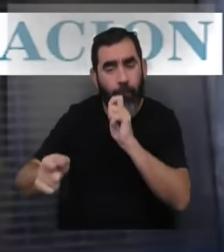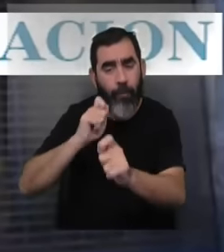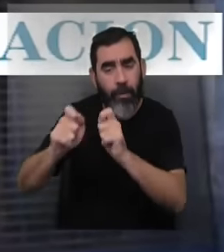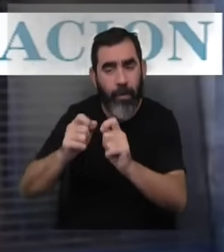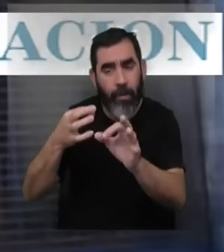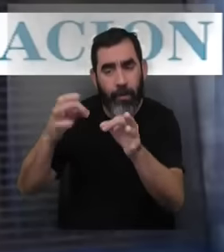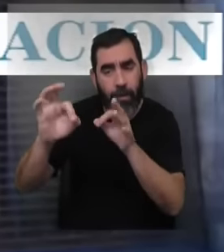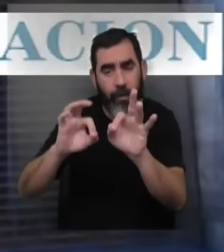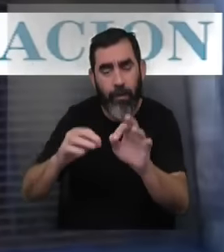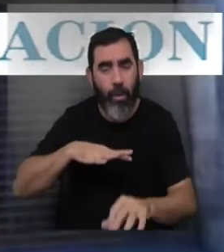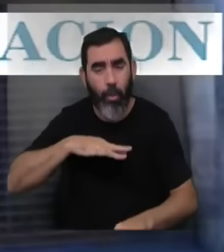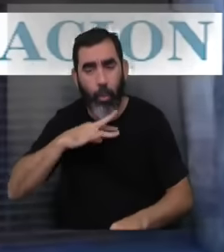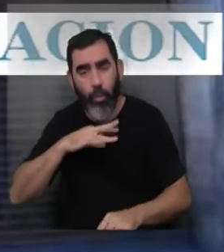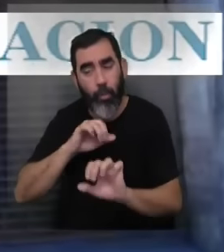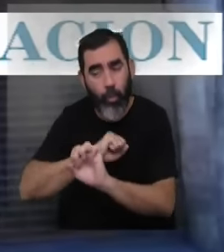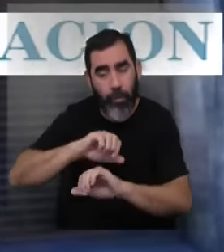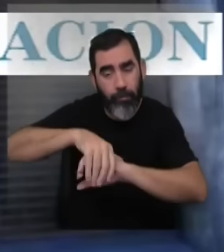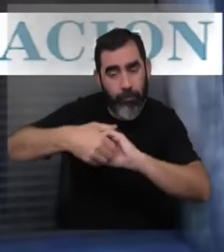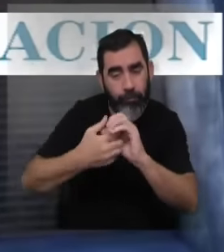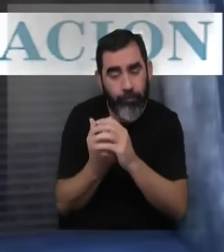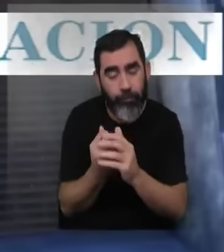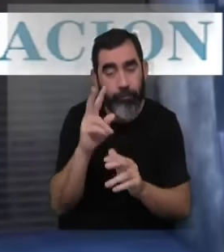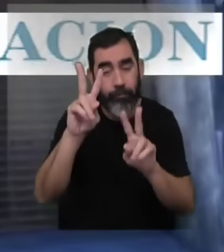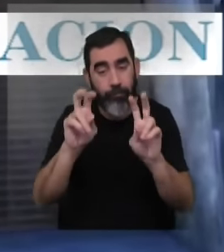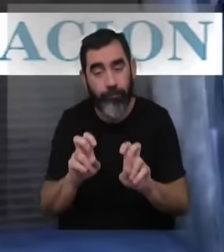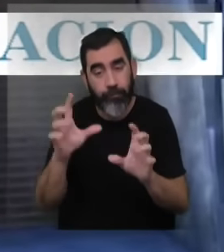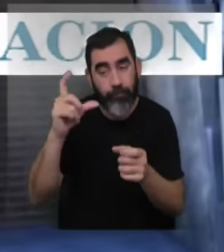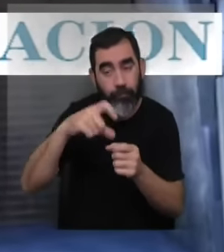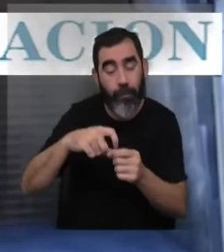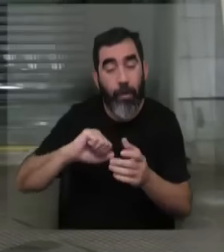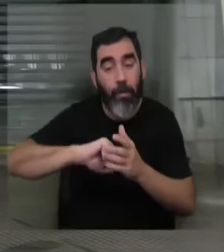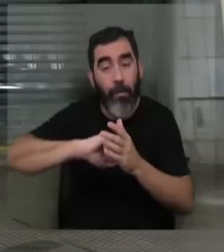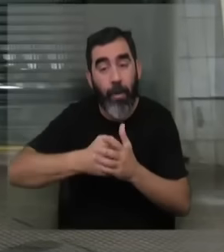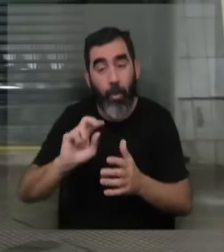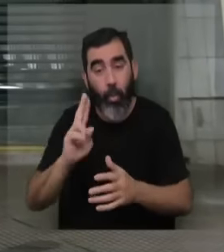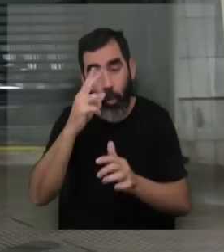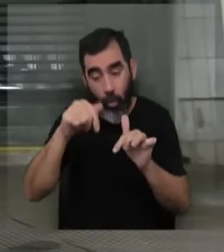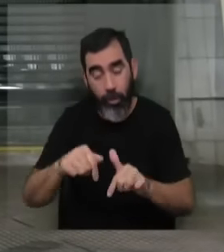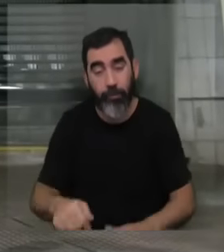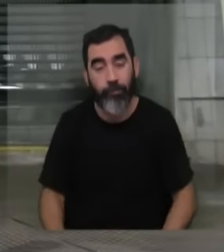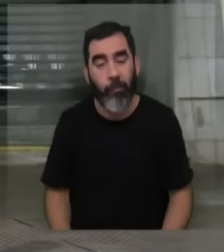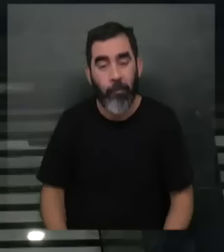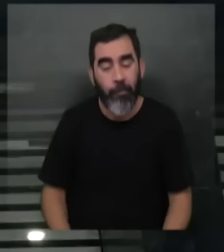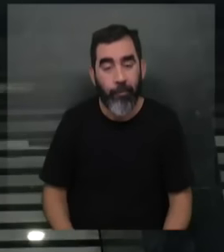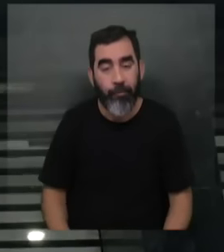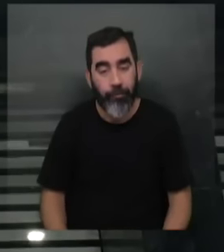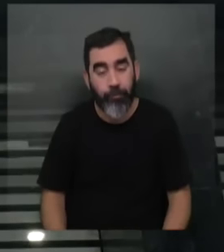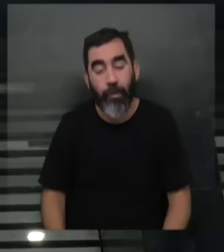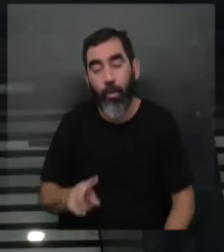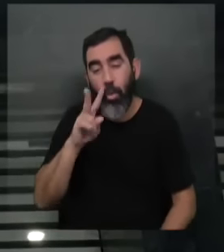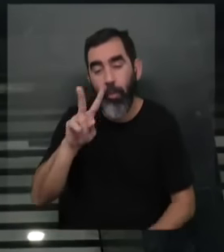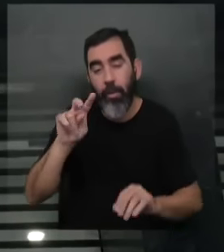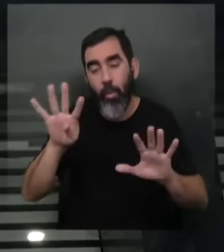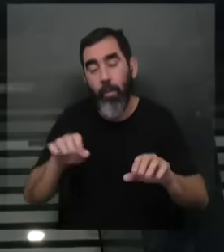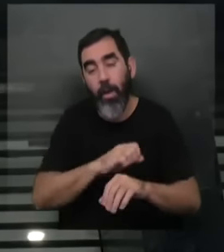detalla operaciones de corrupción y posible lavado de activos en una operativa que vincula al banco heritage con clientes argentinos según este artículo entre 2009 y